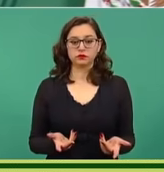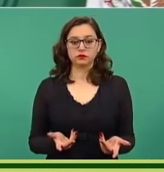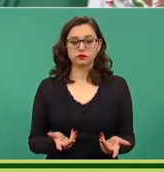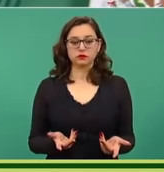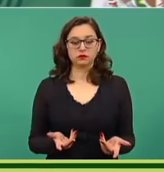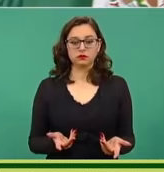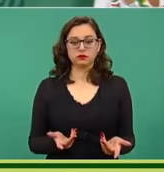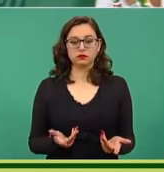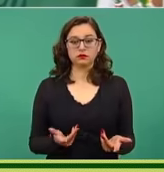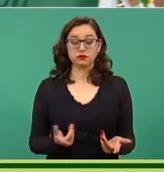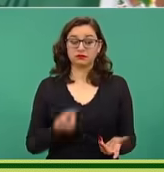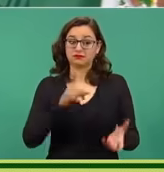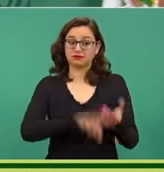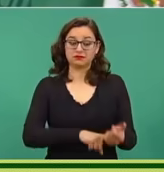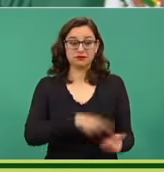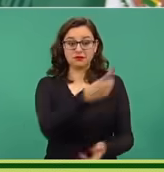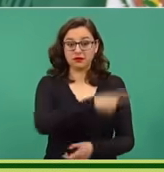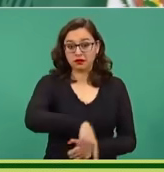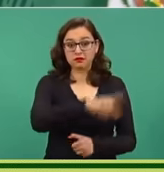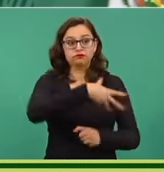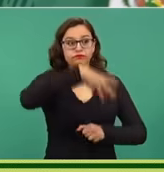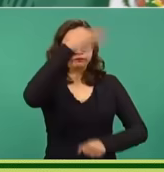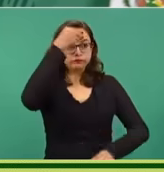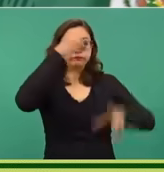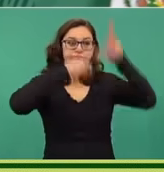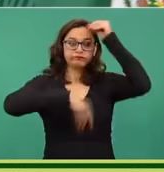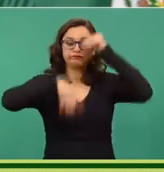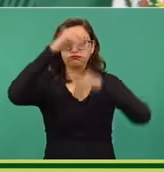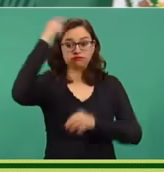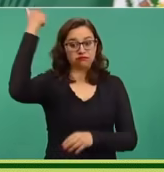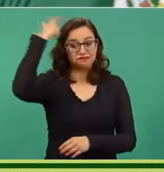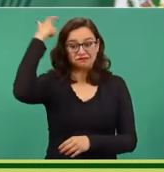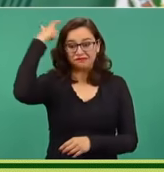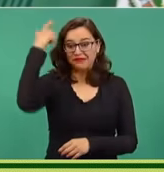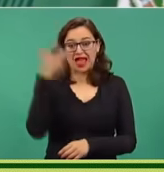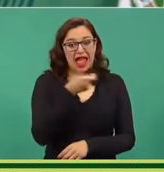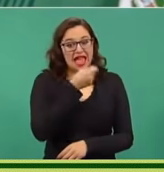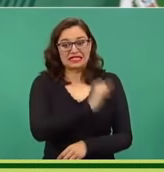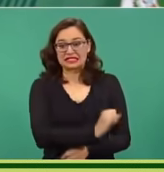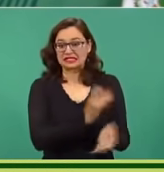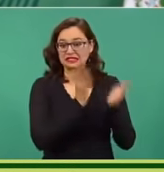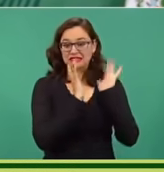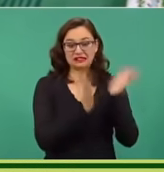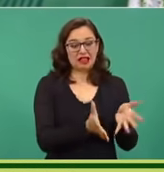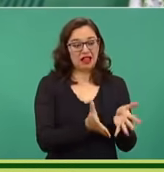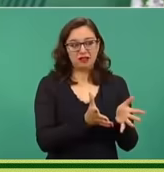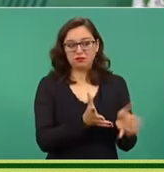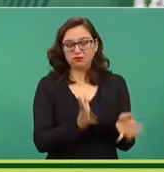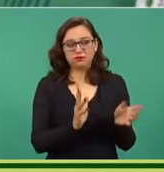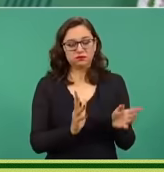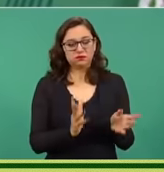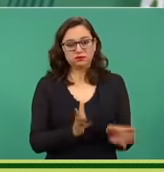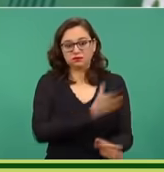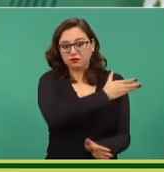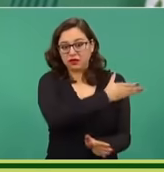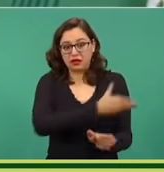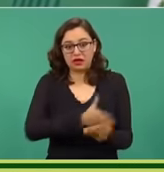de formaciones que se fueron creando durante el periodo neoliberal